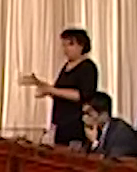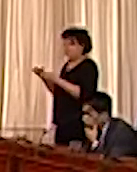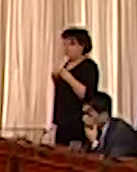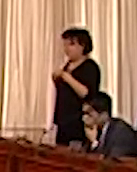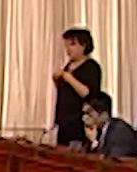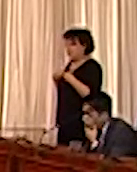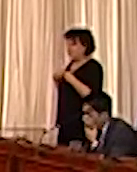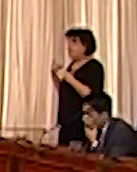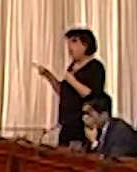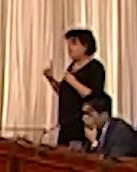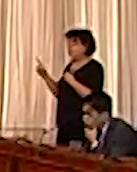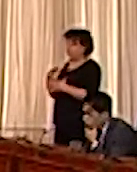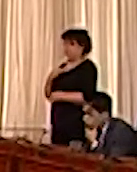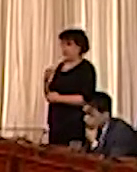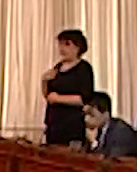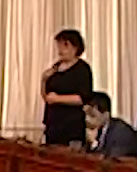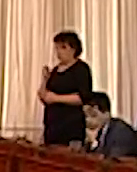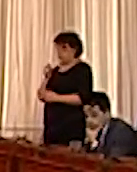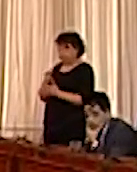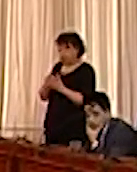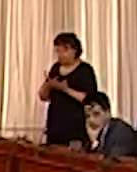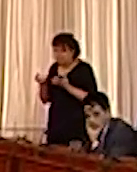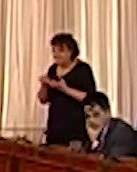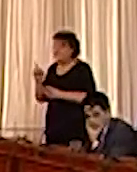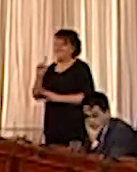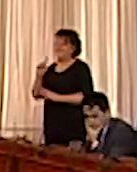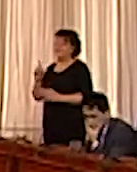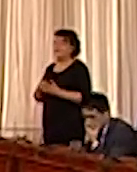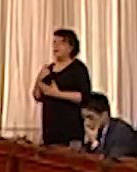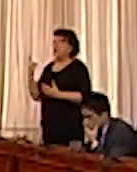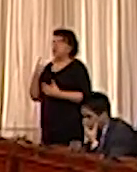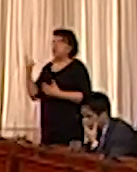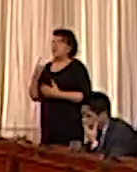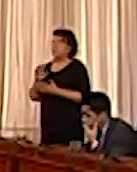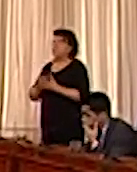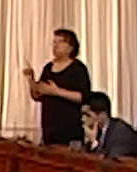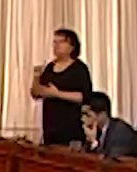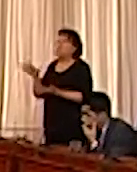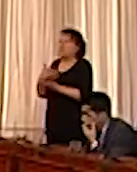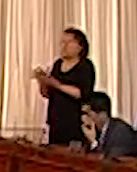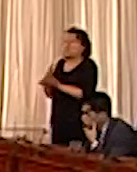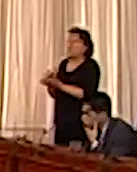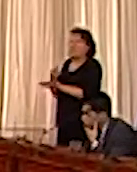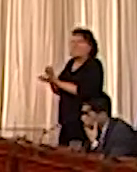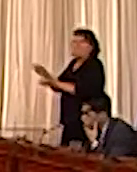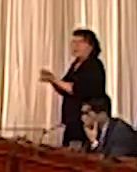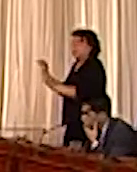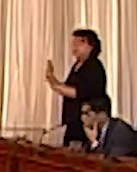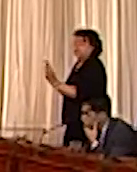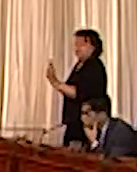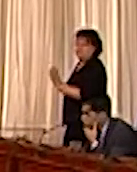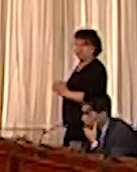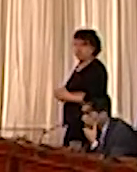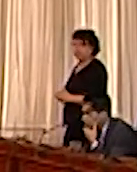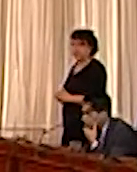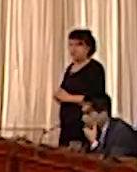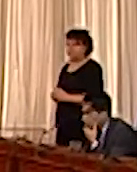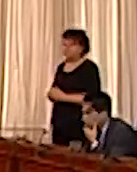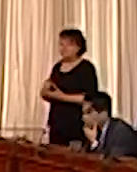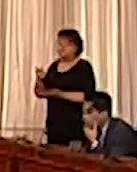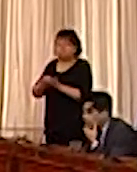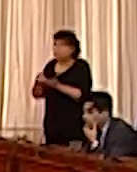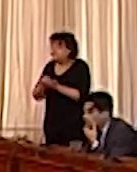desinteresada y sin ninguna contraprestación de conformidad de conformidad con la documentación adjunta al presente acuerdo al